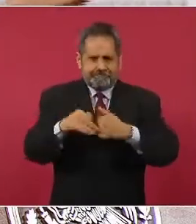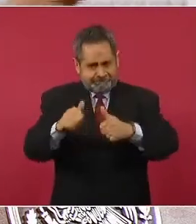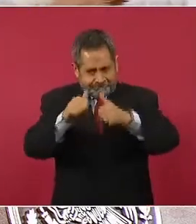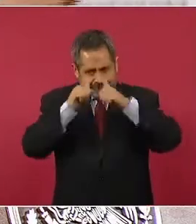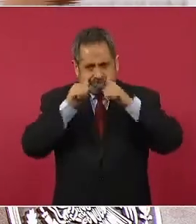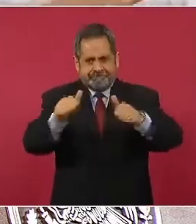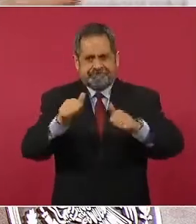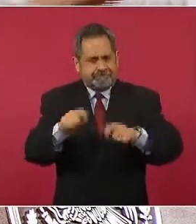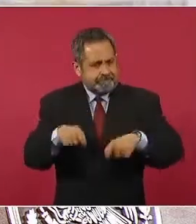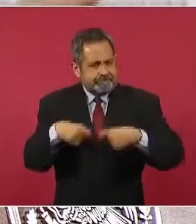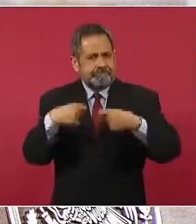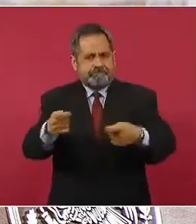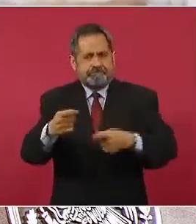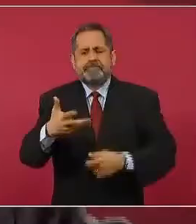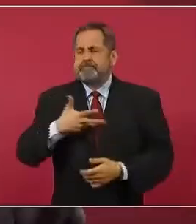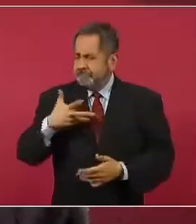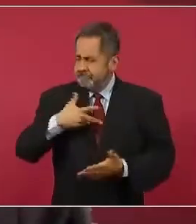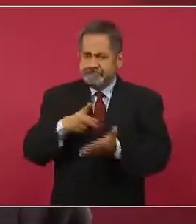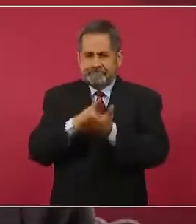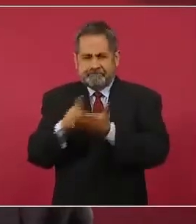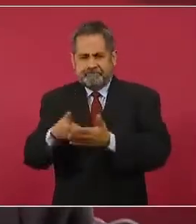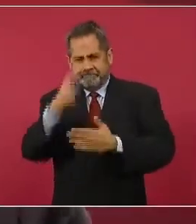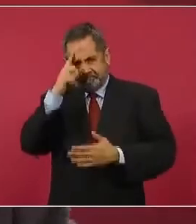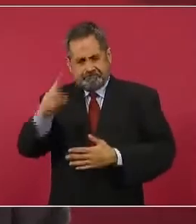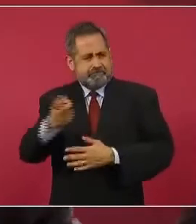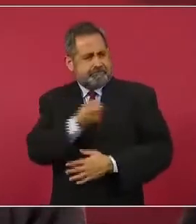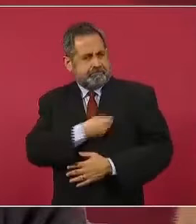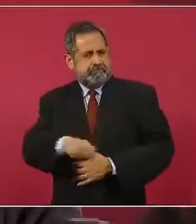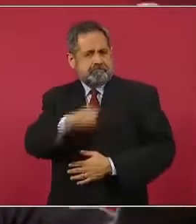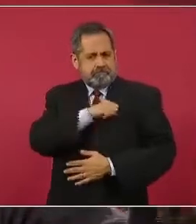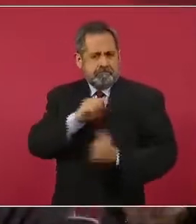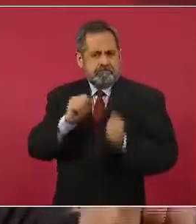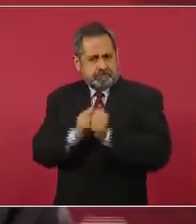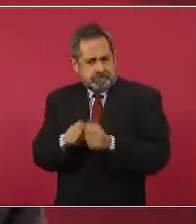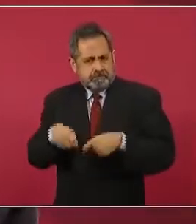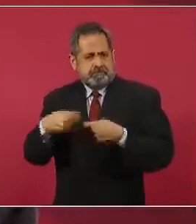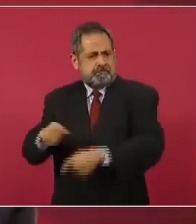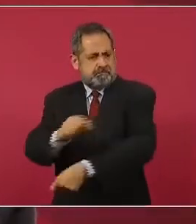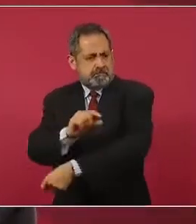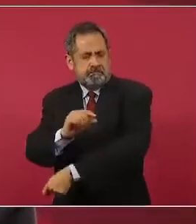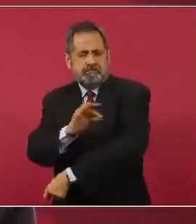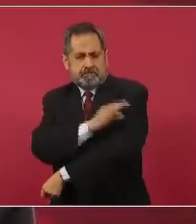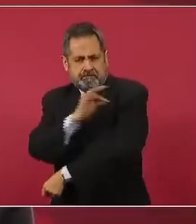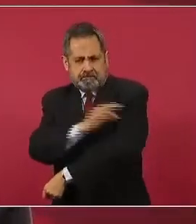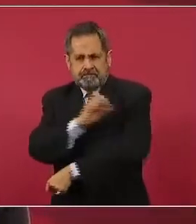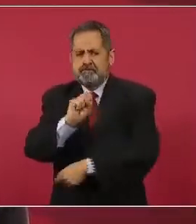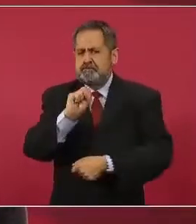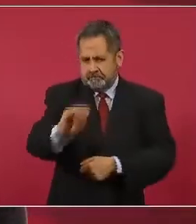Y tenemos reservas para todo este año.